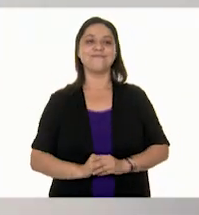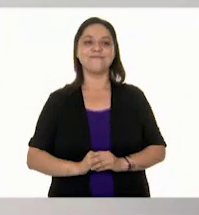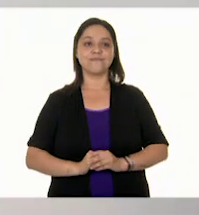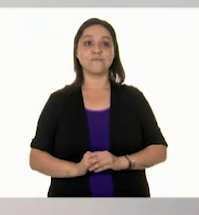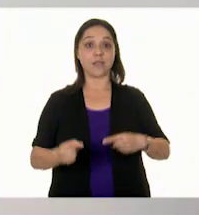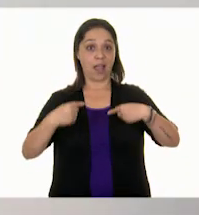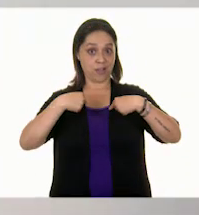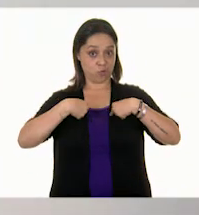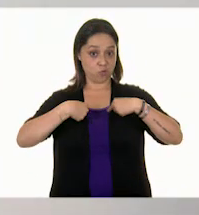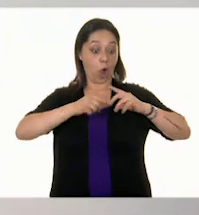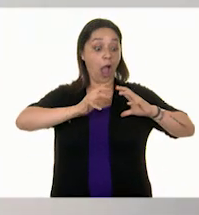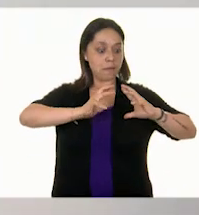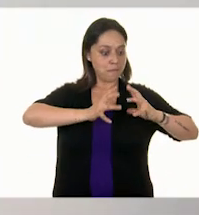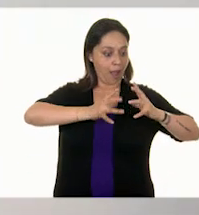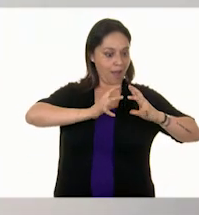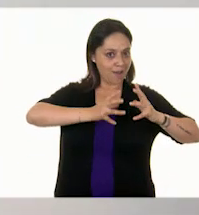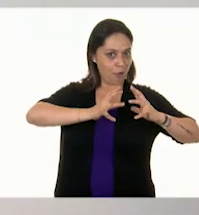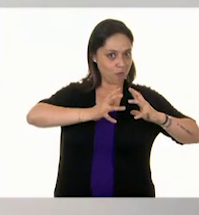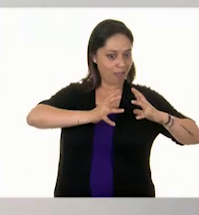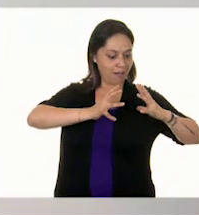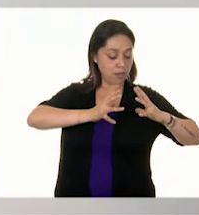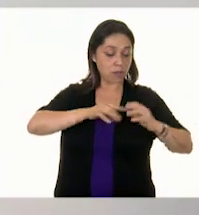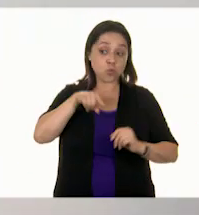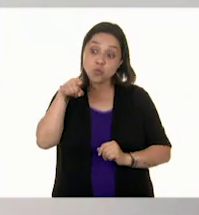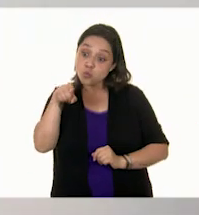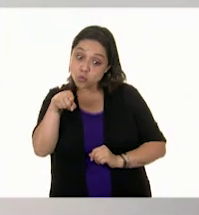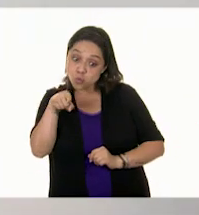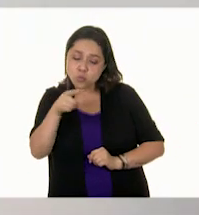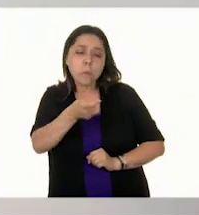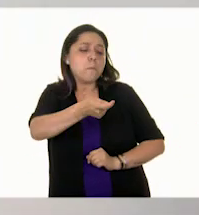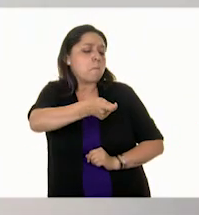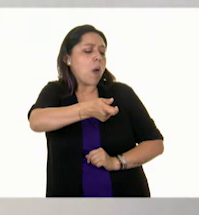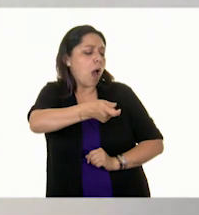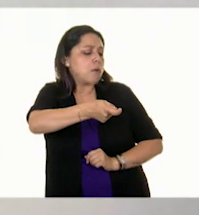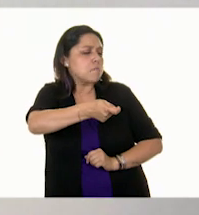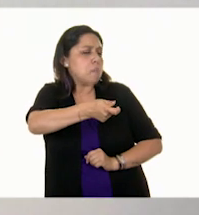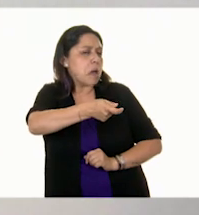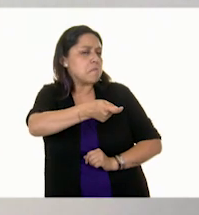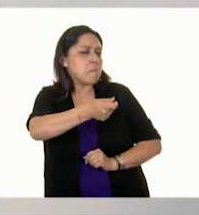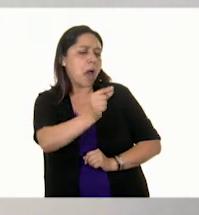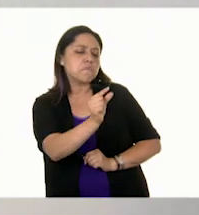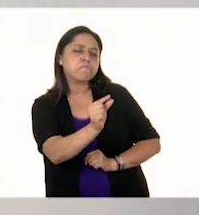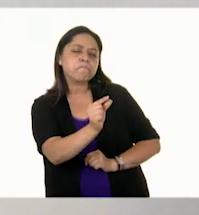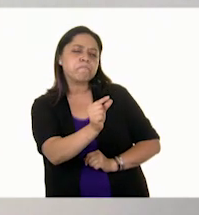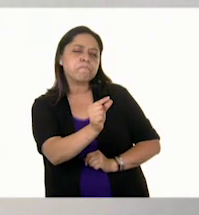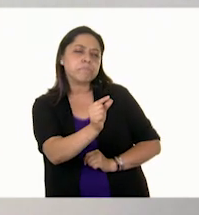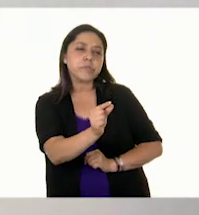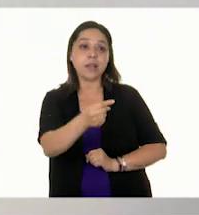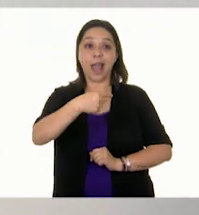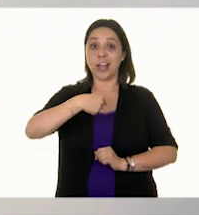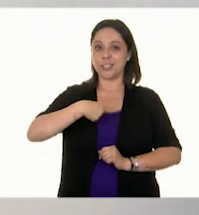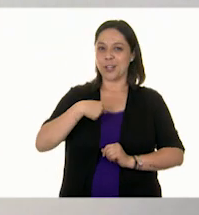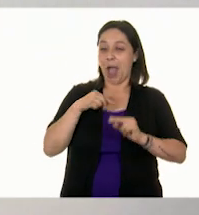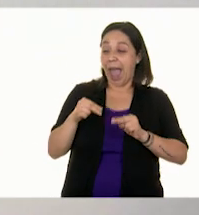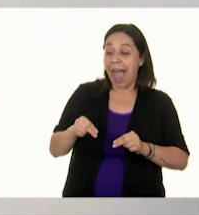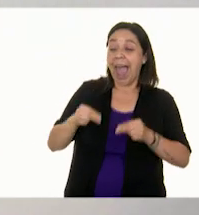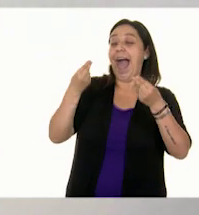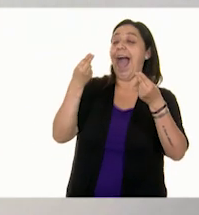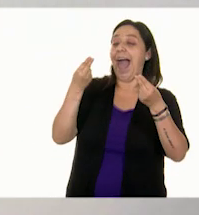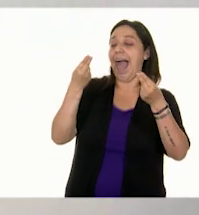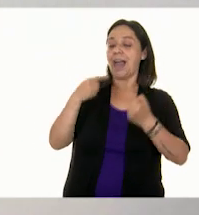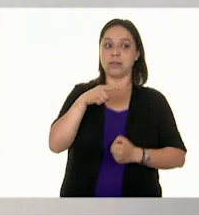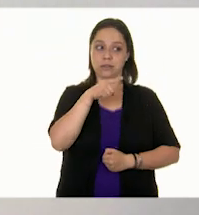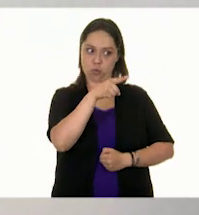yo pelota, tú canica, yo broma,